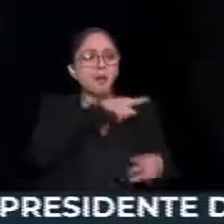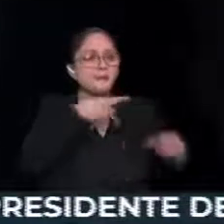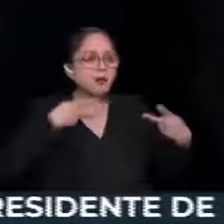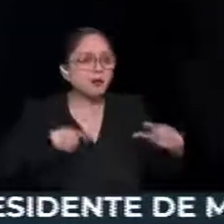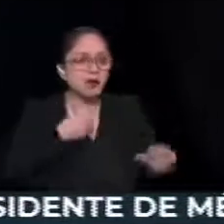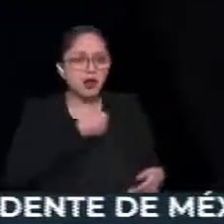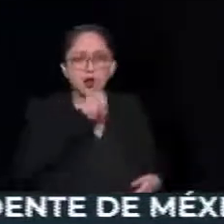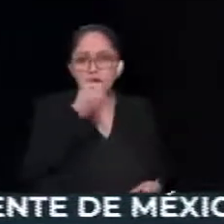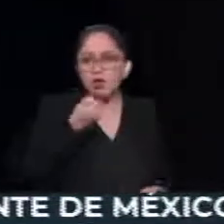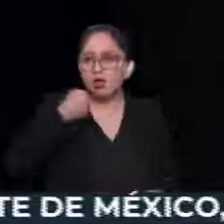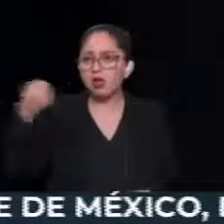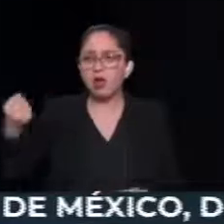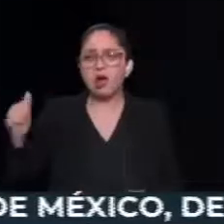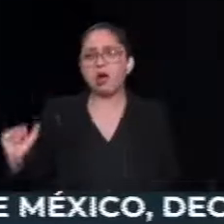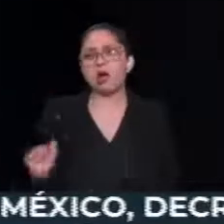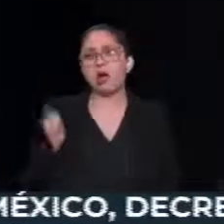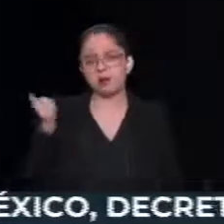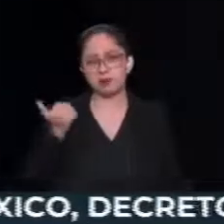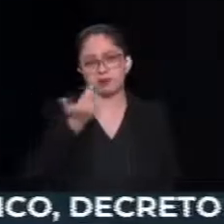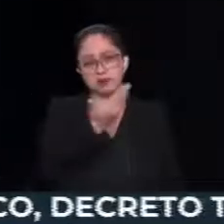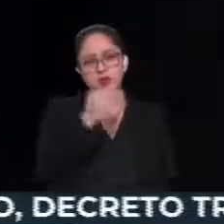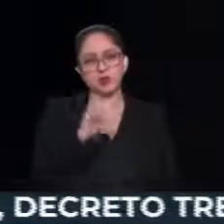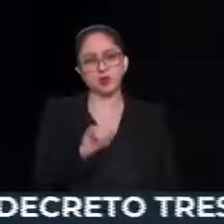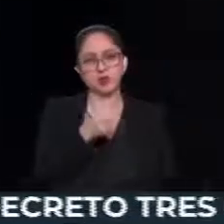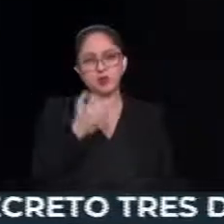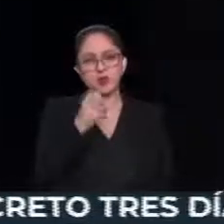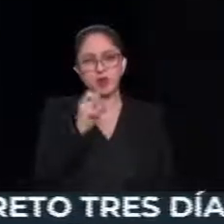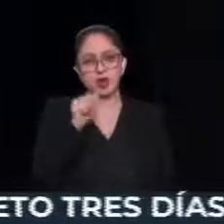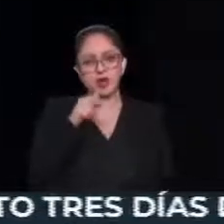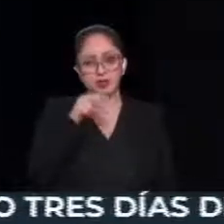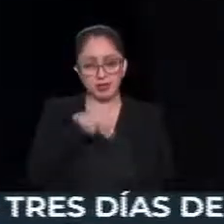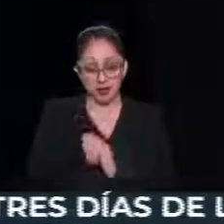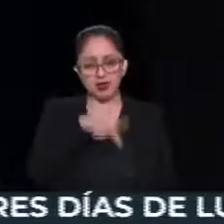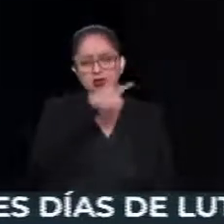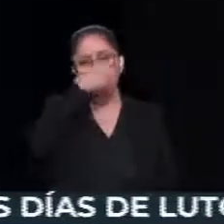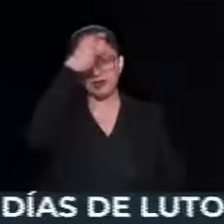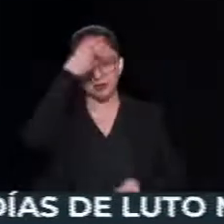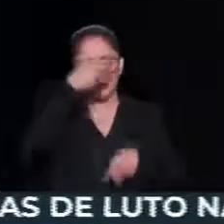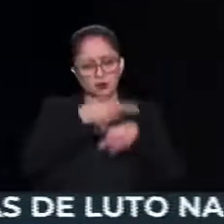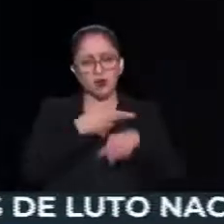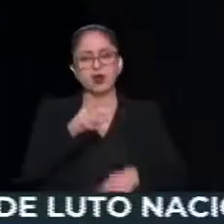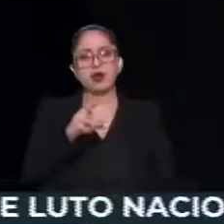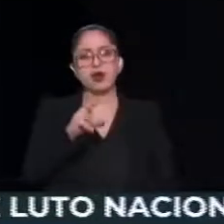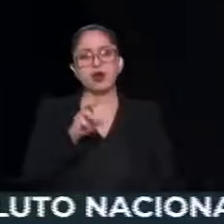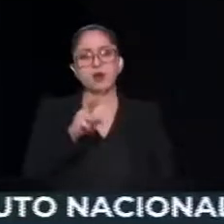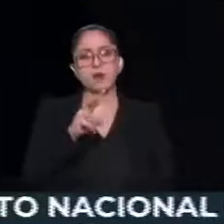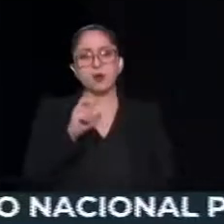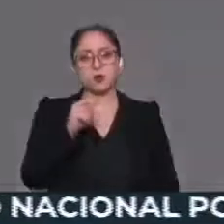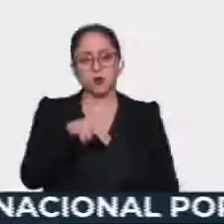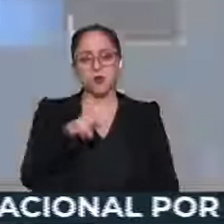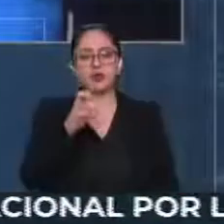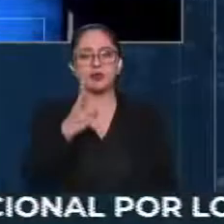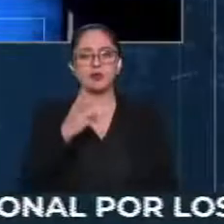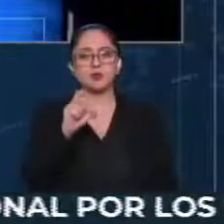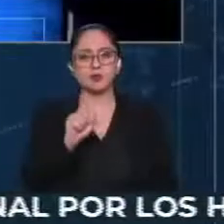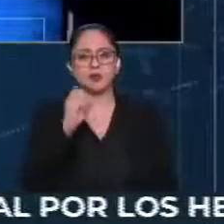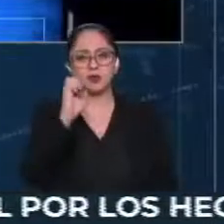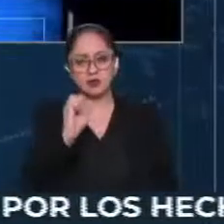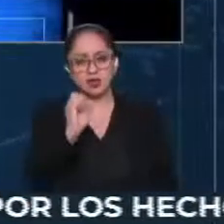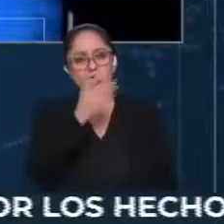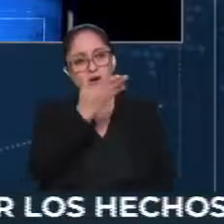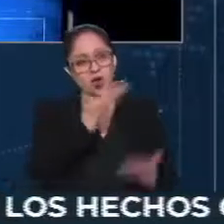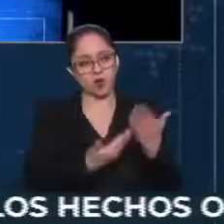De esto vamos a hablar con Jonathan Pérez, director de Revolución 3.0, que nos acompaña todos los miércoles y ya está aquí. Jonathan, buenas